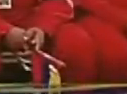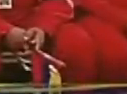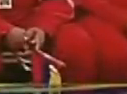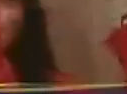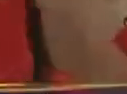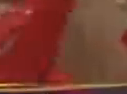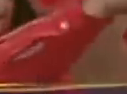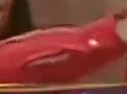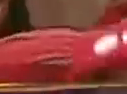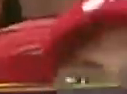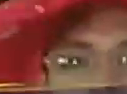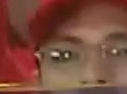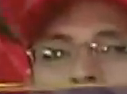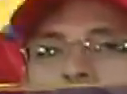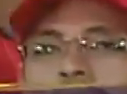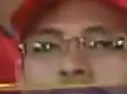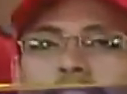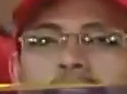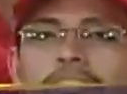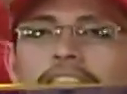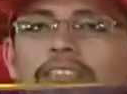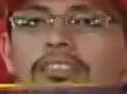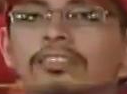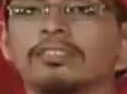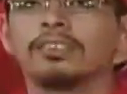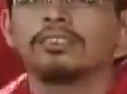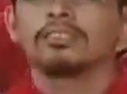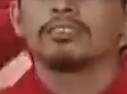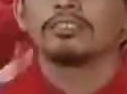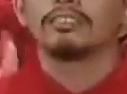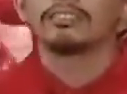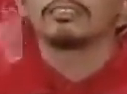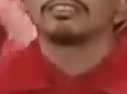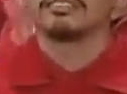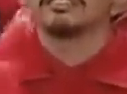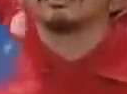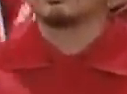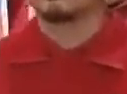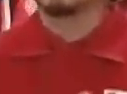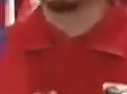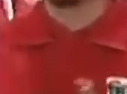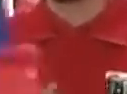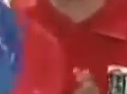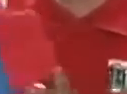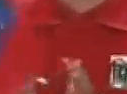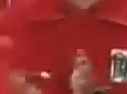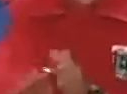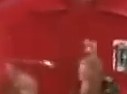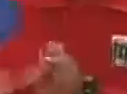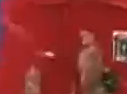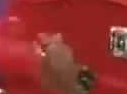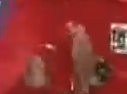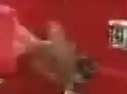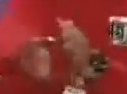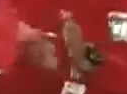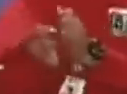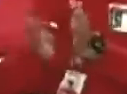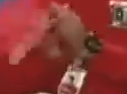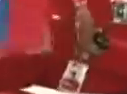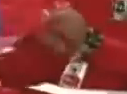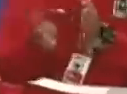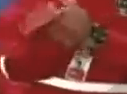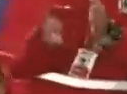etapa de resistencia. Ahí estuvimos, amanecimos en todas las refinerías con